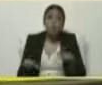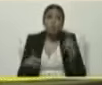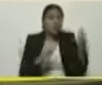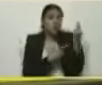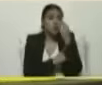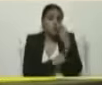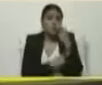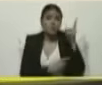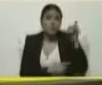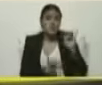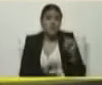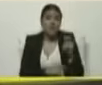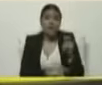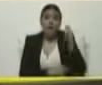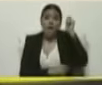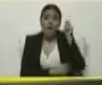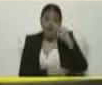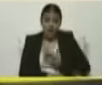alcaldesa, compañera,